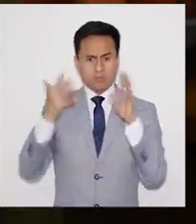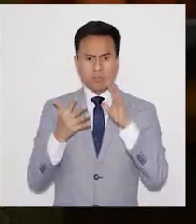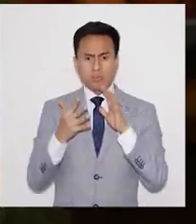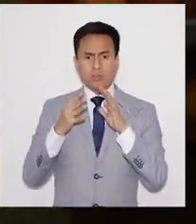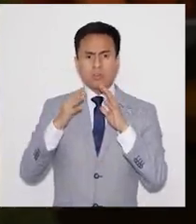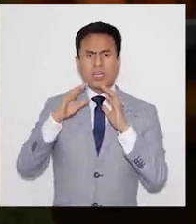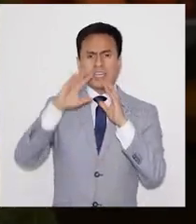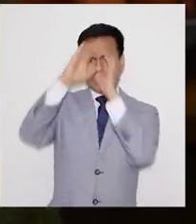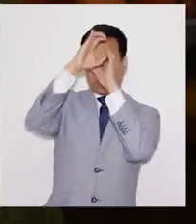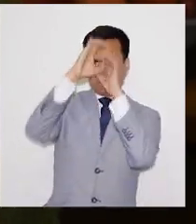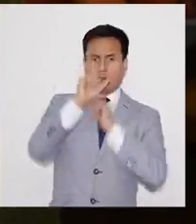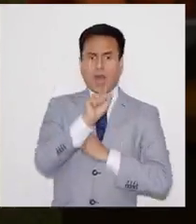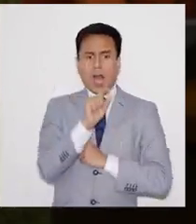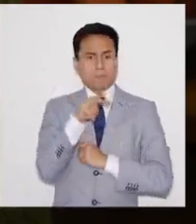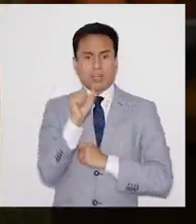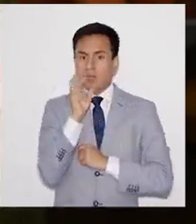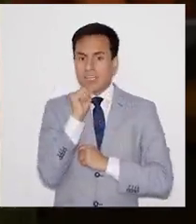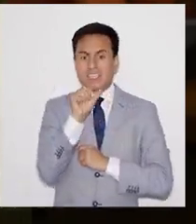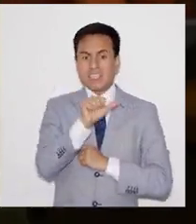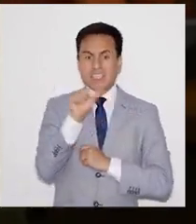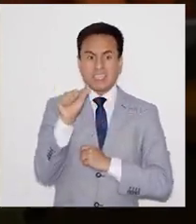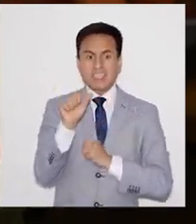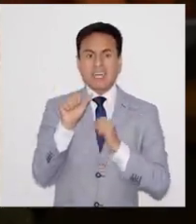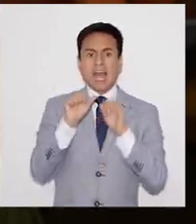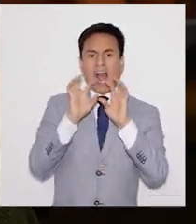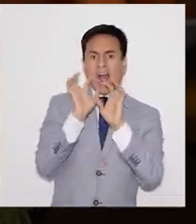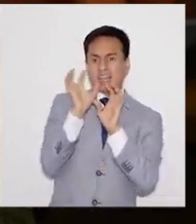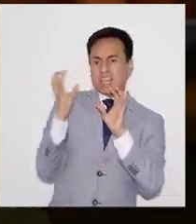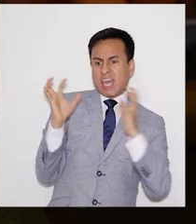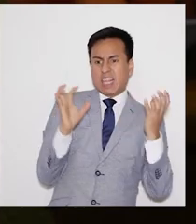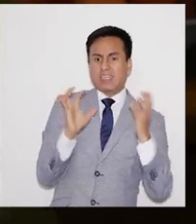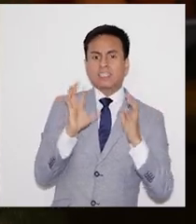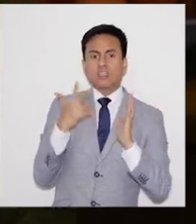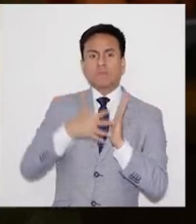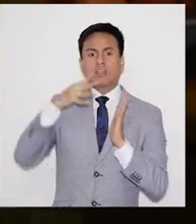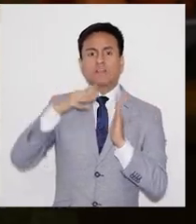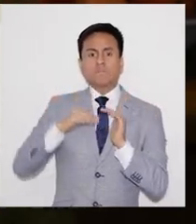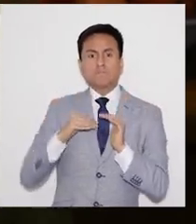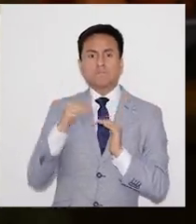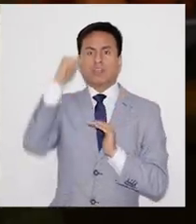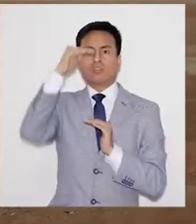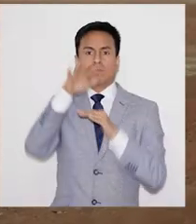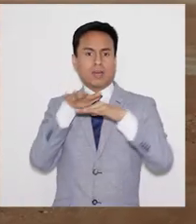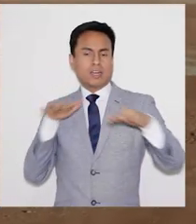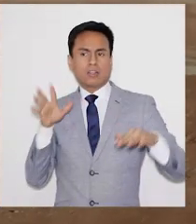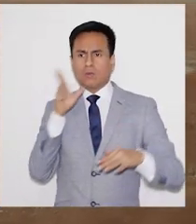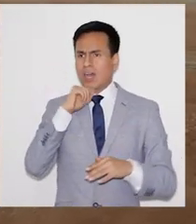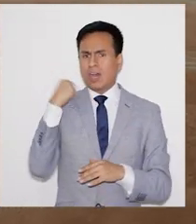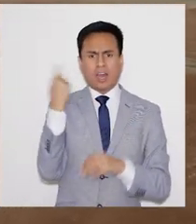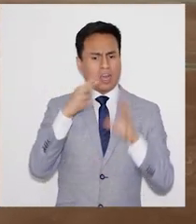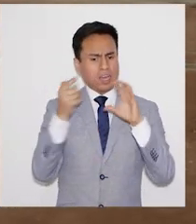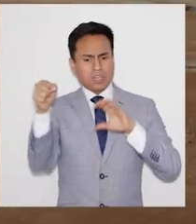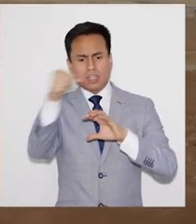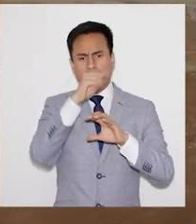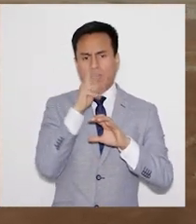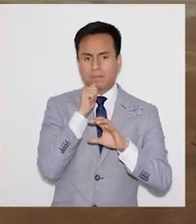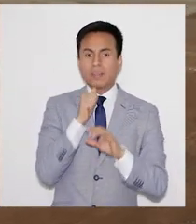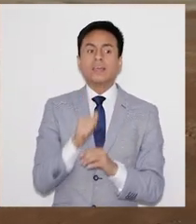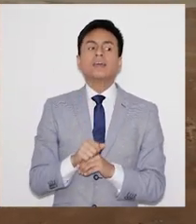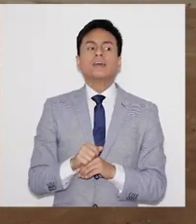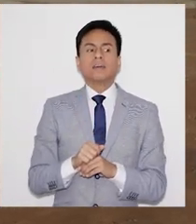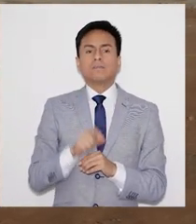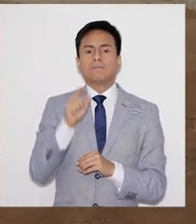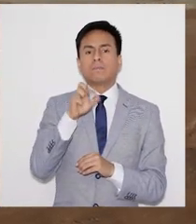no hay en el mundo un telescopio como ALMA. 66 antenas a 5.000 metros sobre el nivel del mar, no hay en ninguna parte. Telescopios